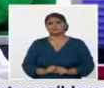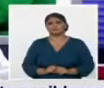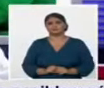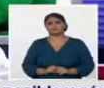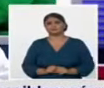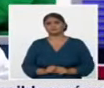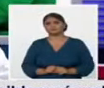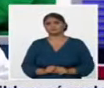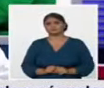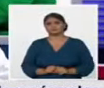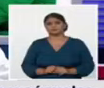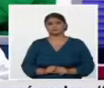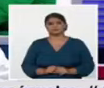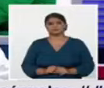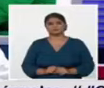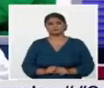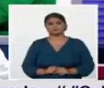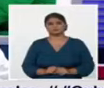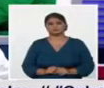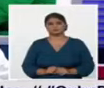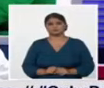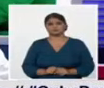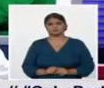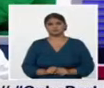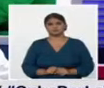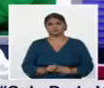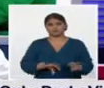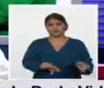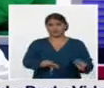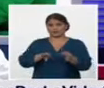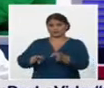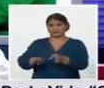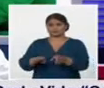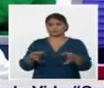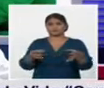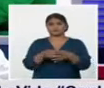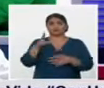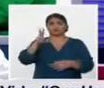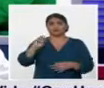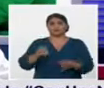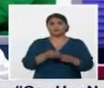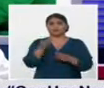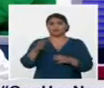Del grupo de 20 a 39 años de edad, ayer se diagnostican